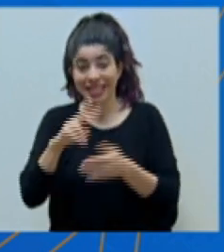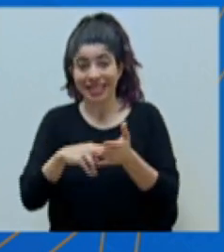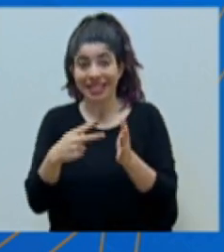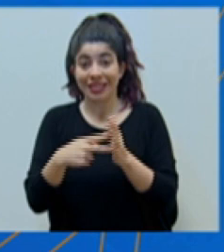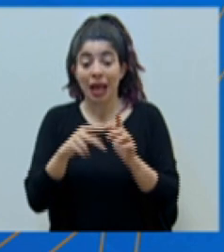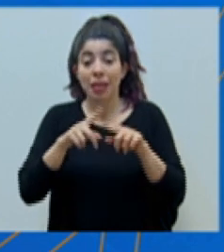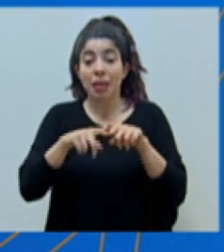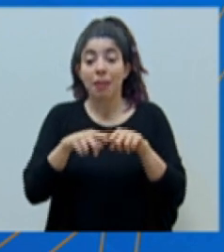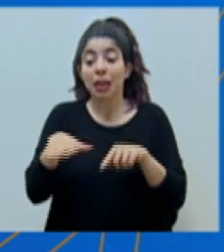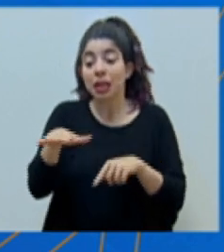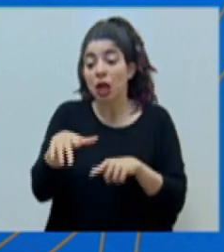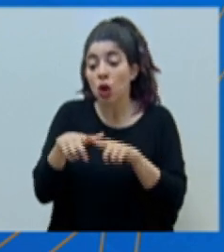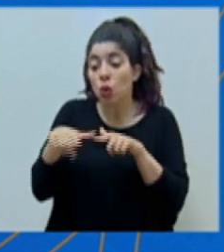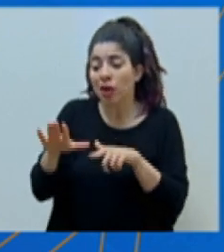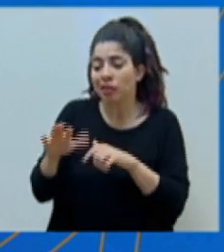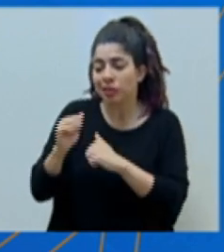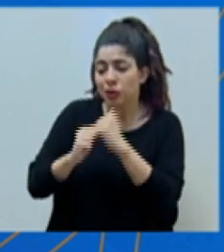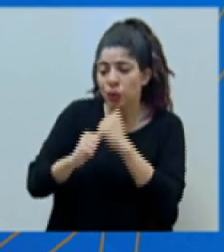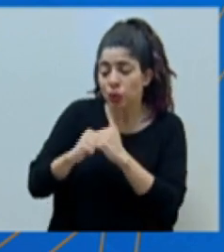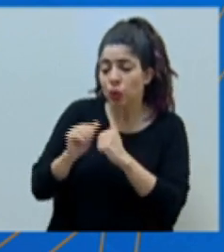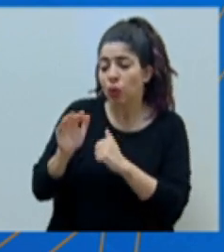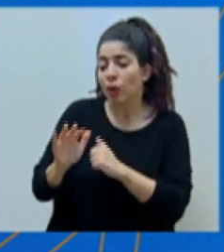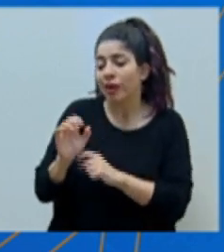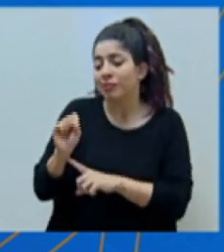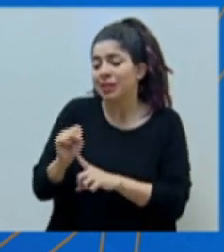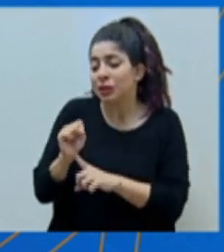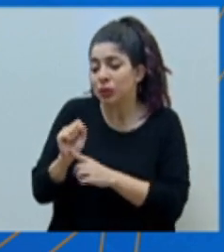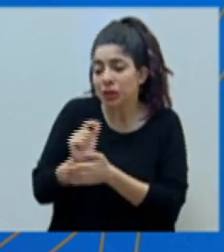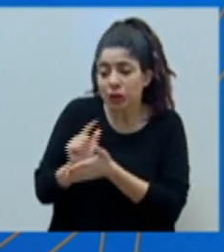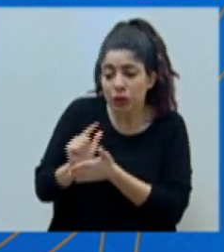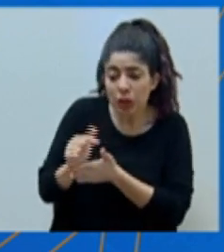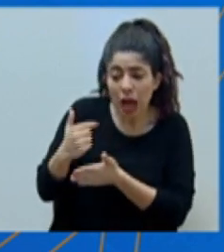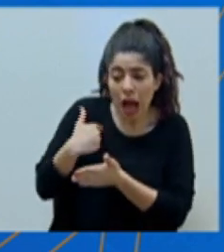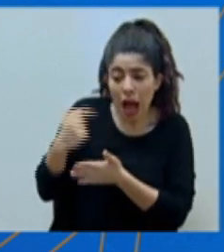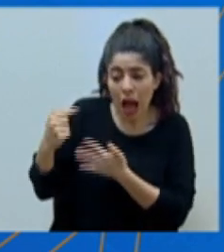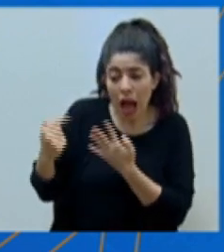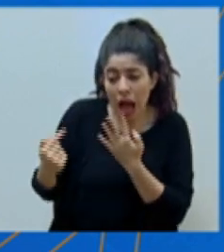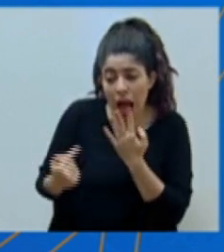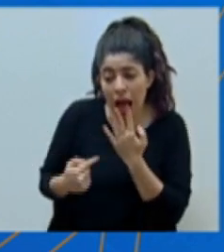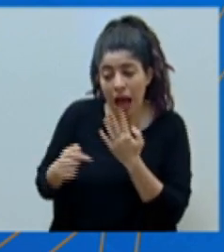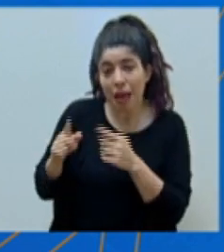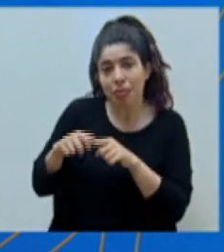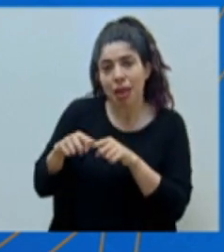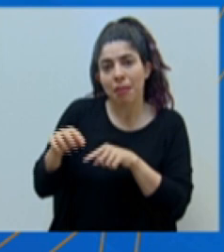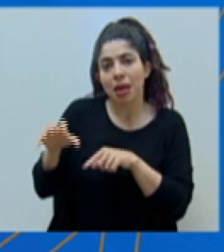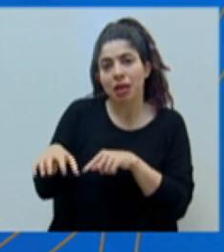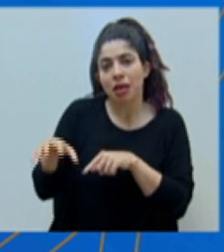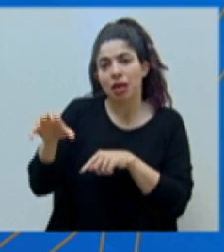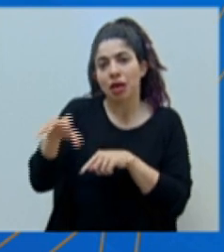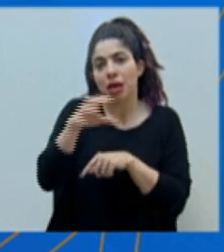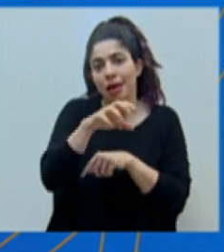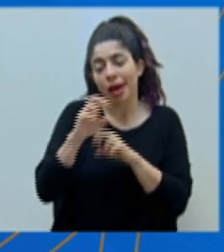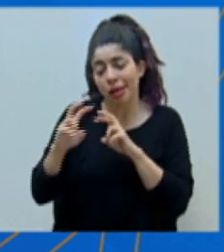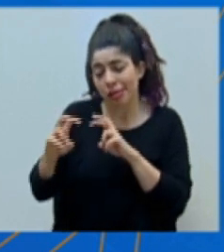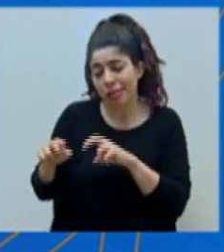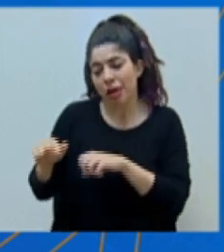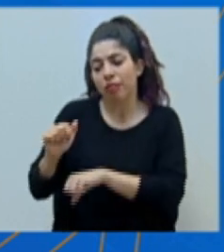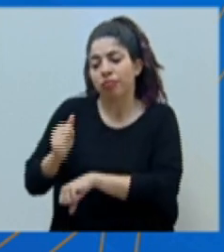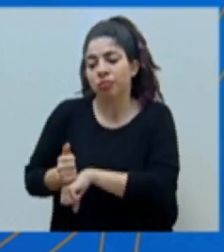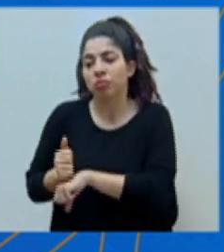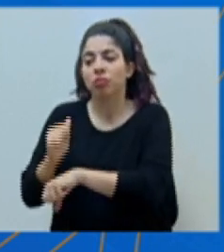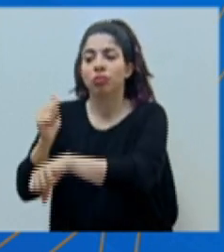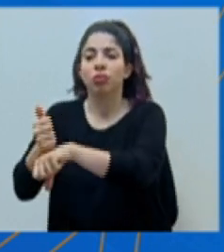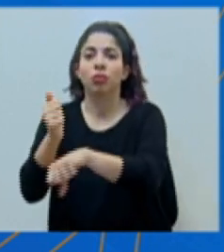del centro educativo, infraestructura, situaciones de higiene y demás elementos, cada centro educativo dispondrá de su